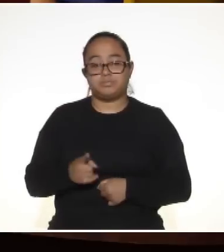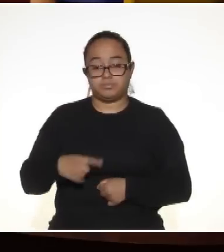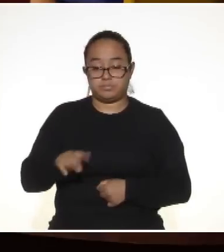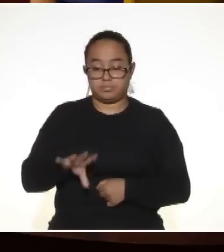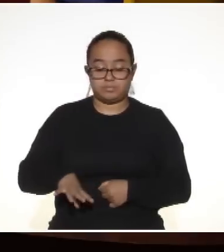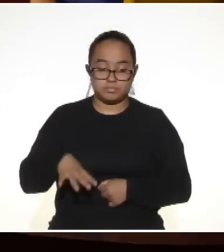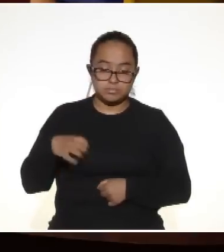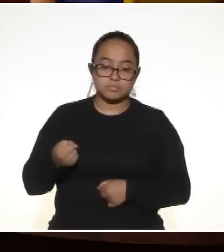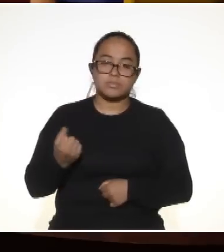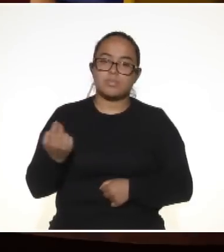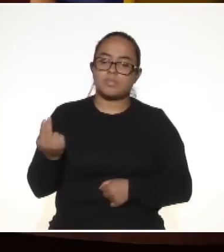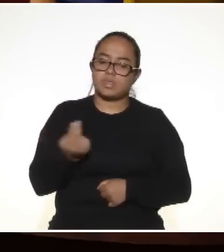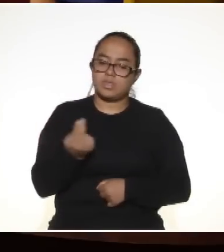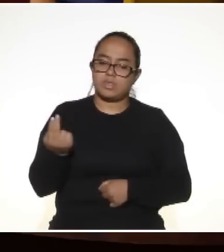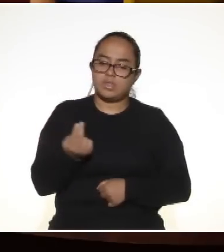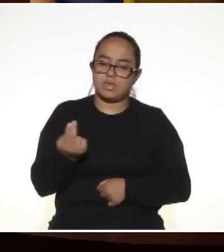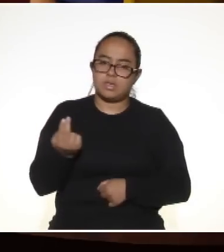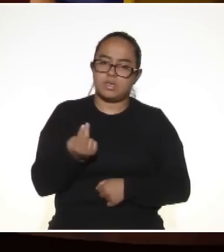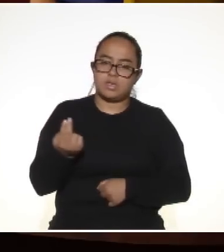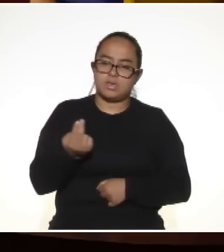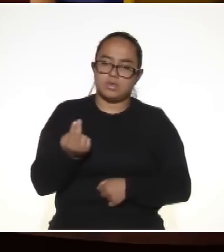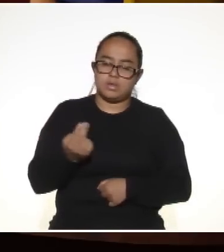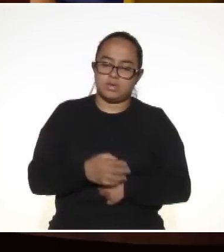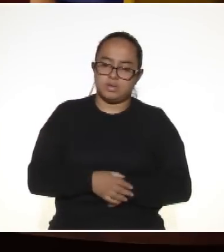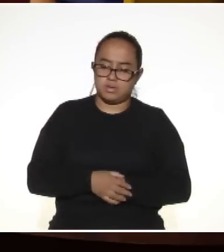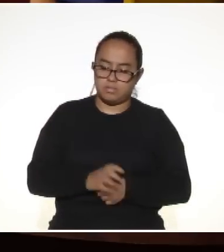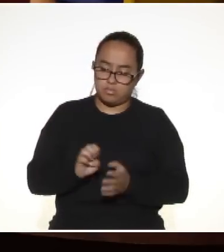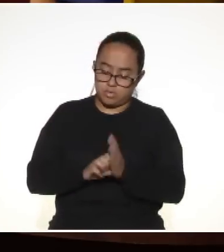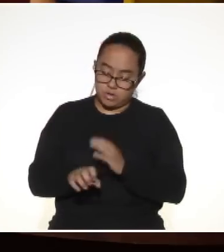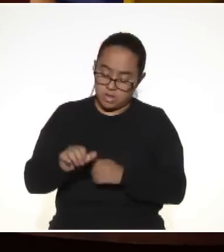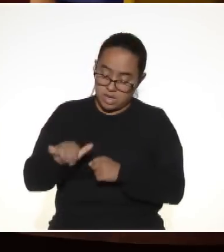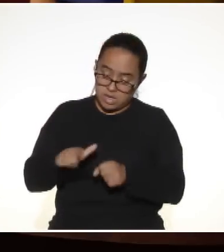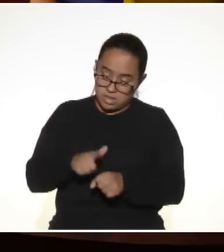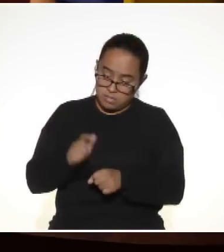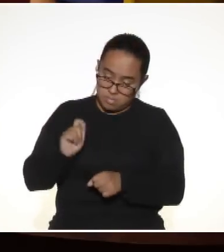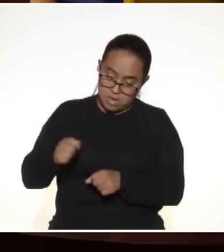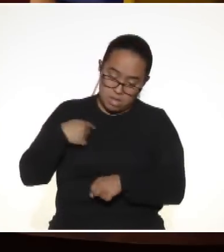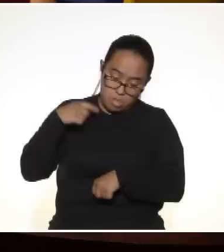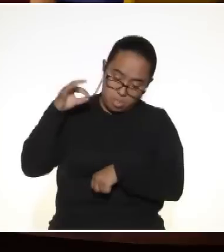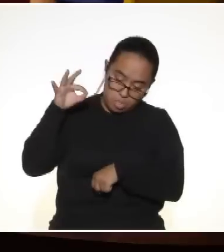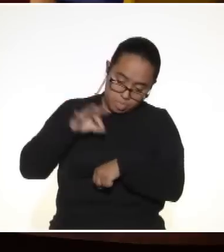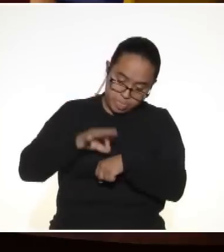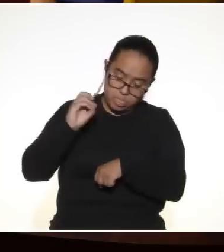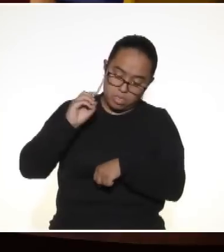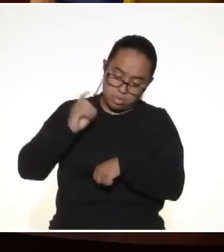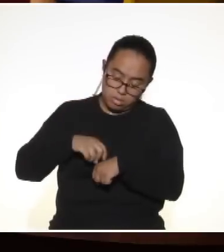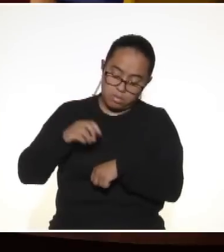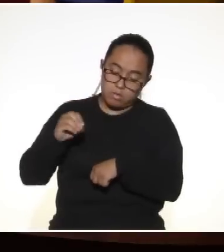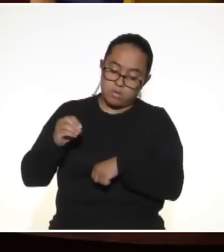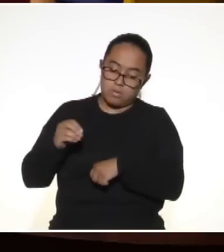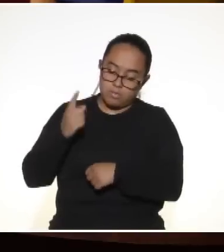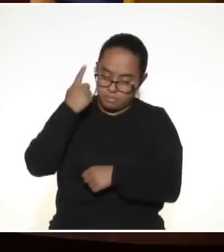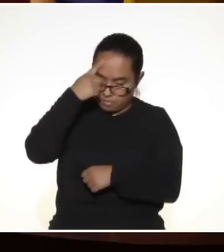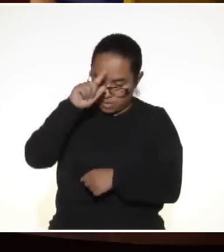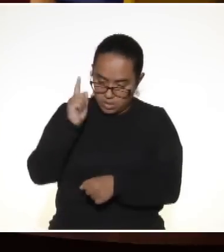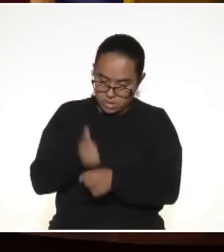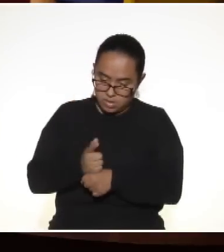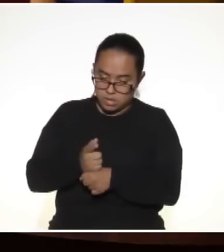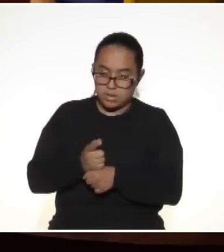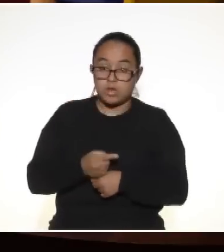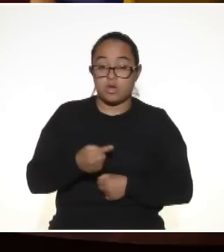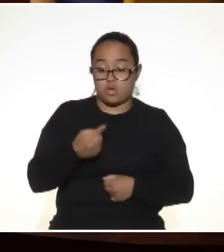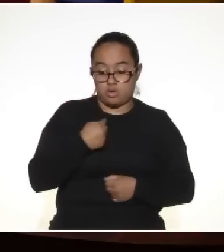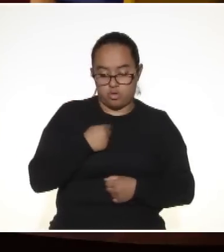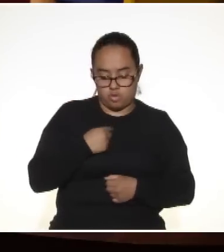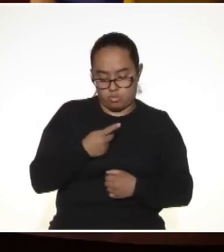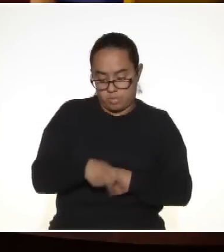de lo posible, sí hay que tratar de llevar el espécimen que nos agredió. para que lo podamos identificar, porque... Pero sin ponerte tú en riesgo.